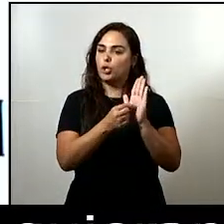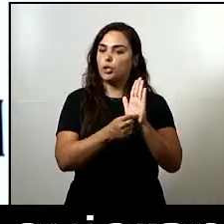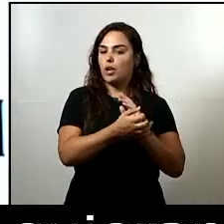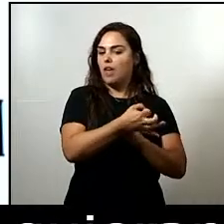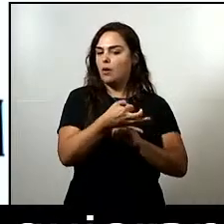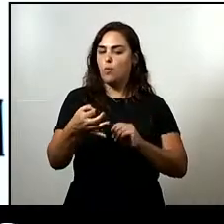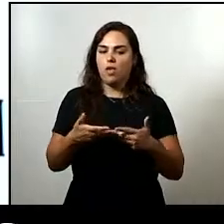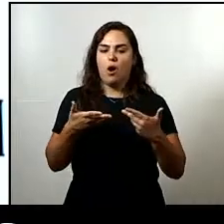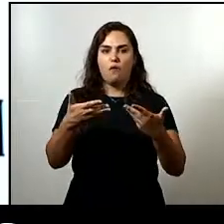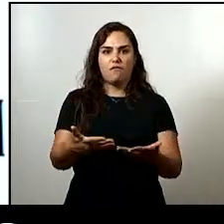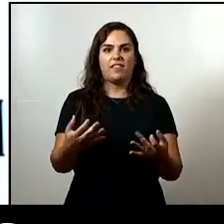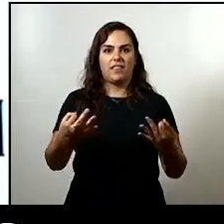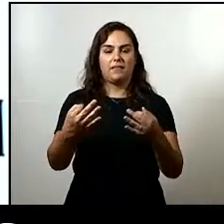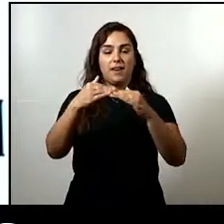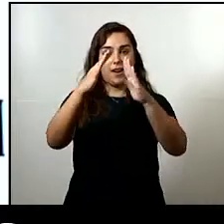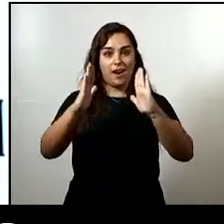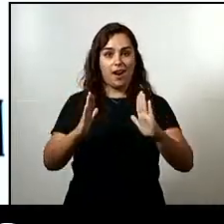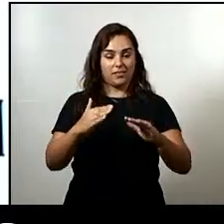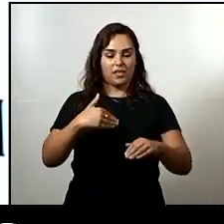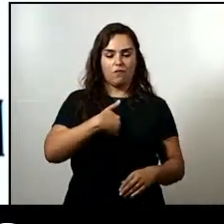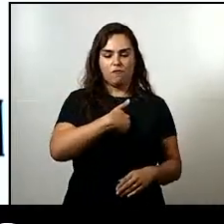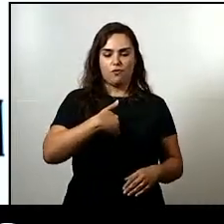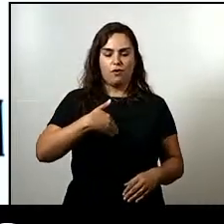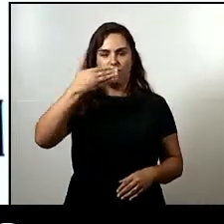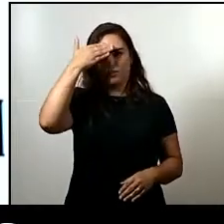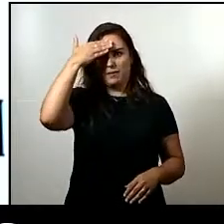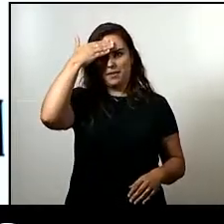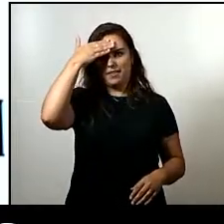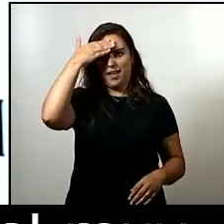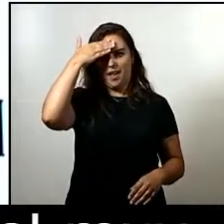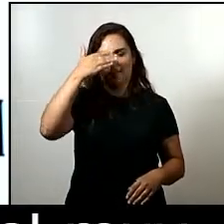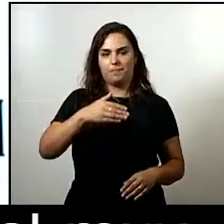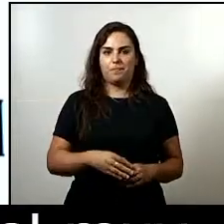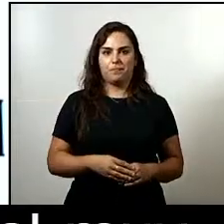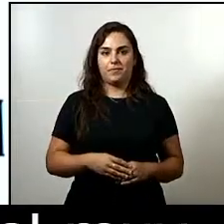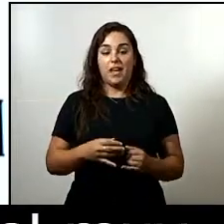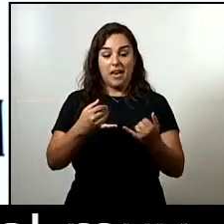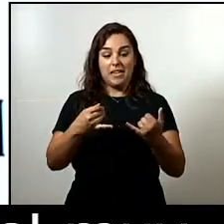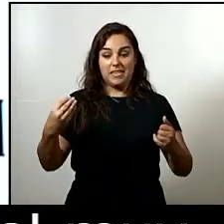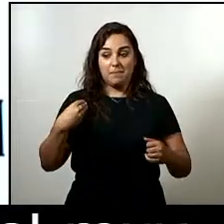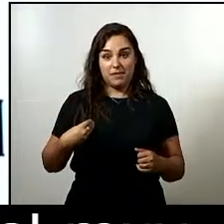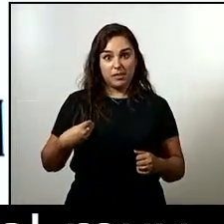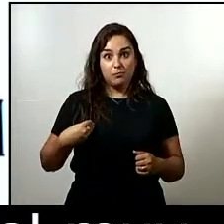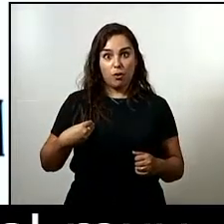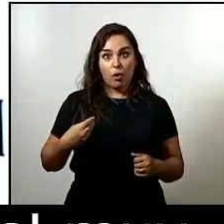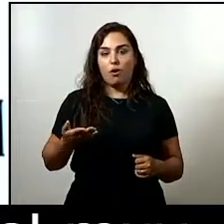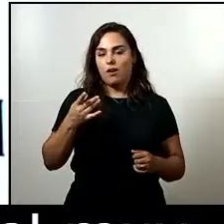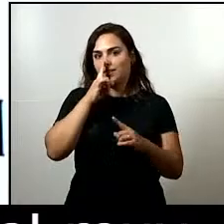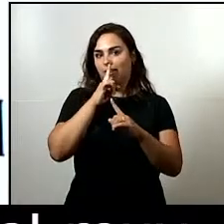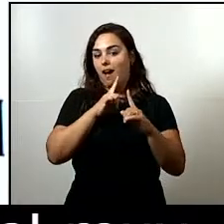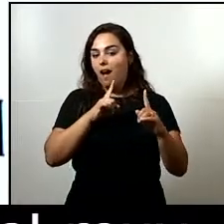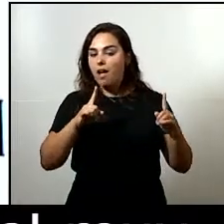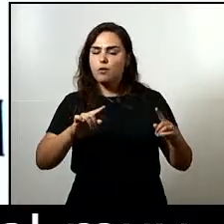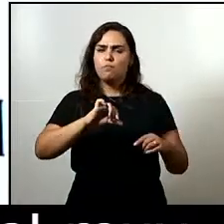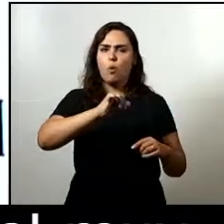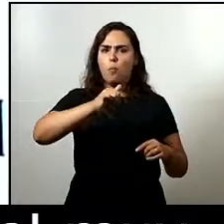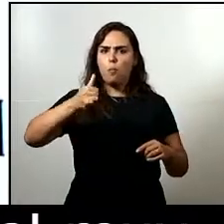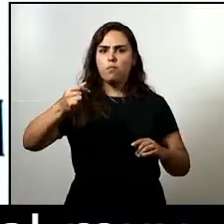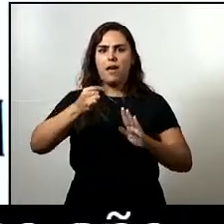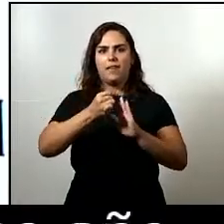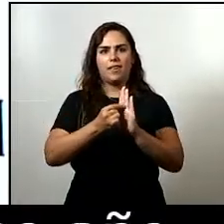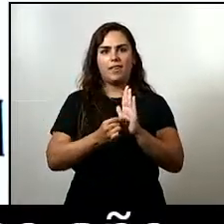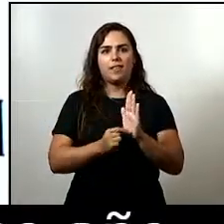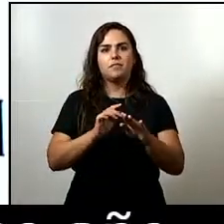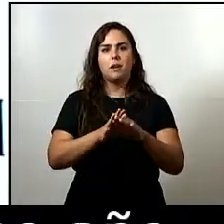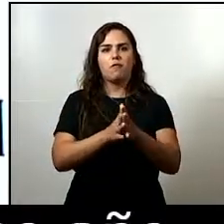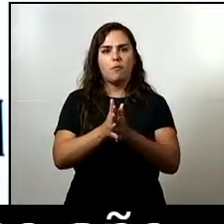adecuadas y que la vivienda juegue un papel muy fundamental. En esta línea hemos aprobado en el último año medidas de gran calado para